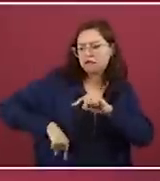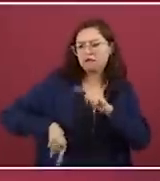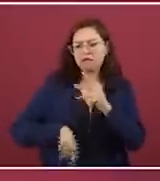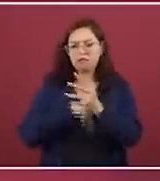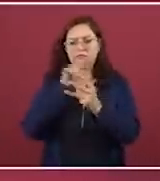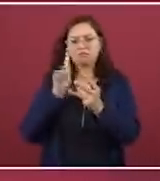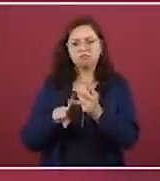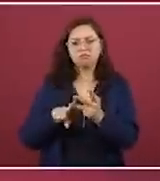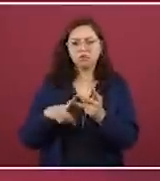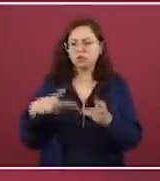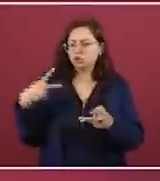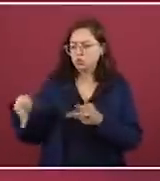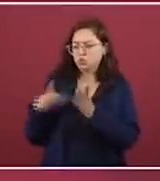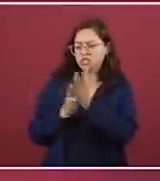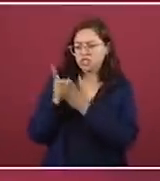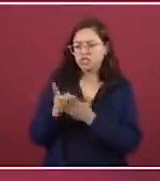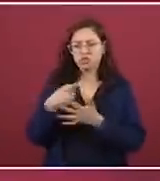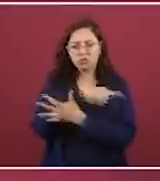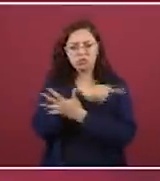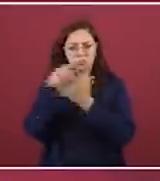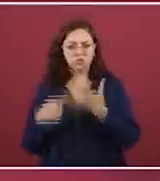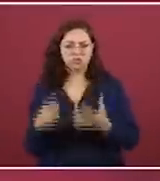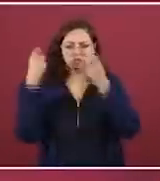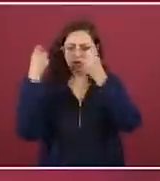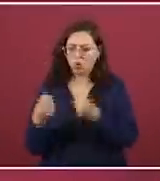tendrían garantizados sus derechos.